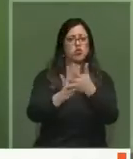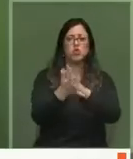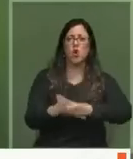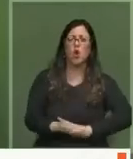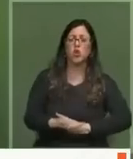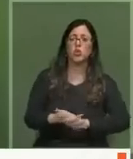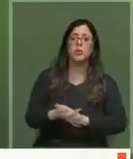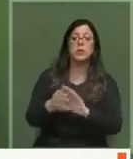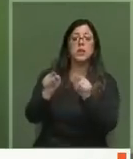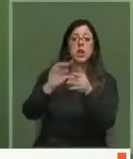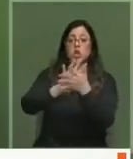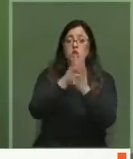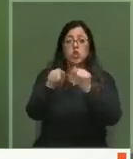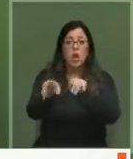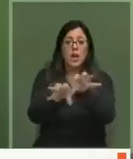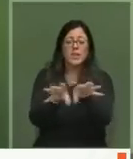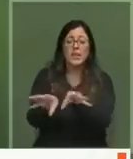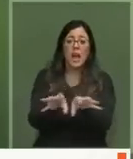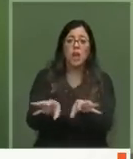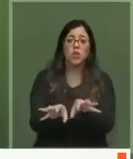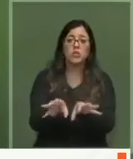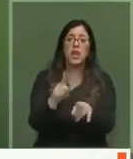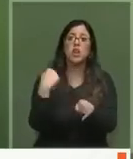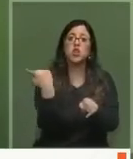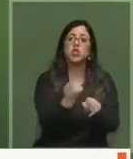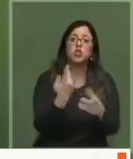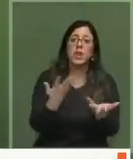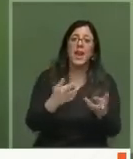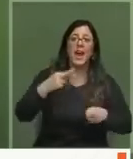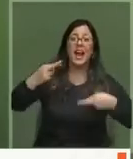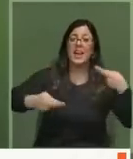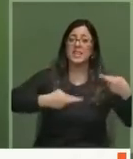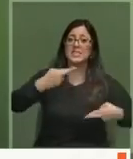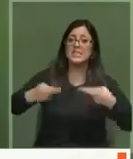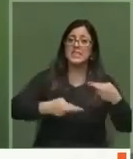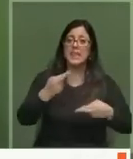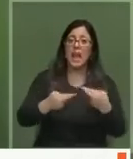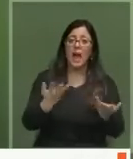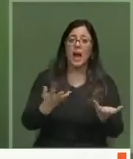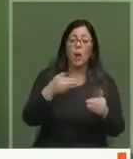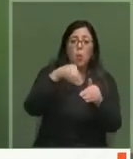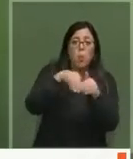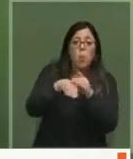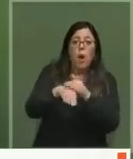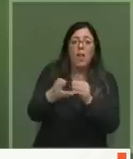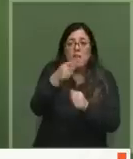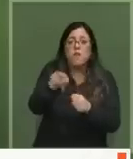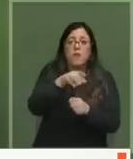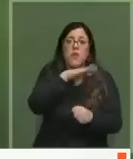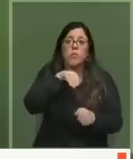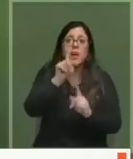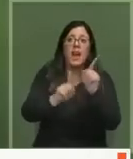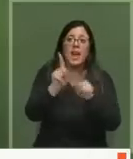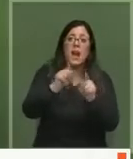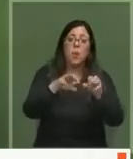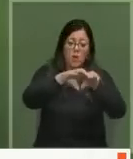todo ese material, nosotros lo reciclamos. Mira, quiero que vea para acá también. Hay unas